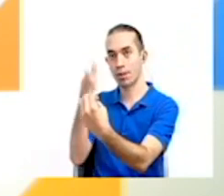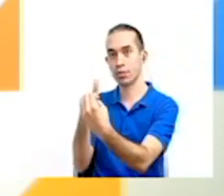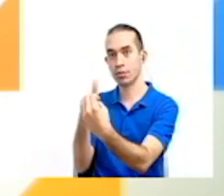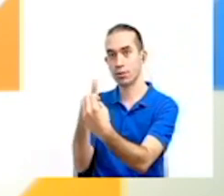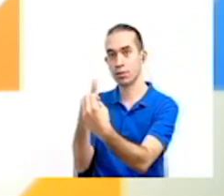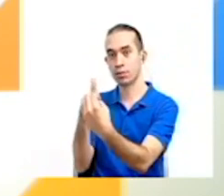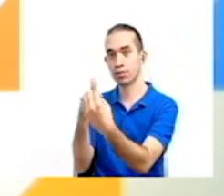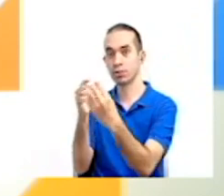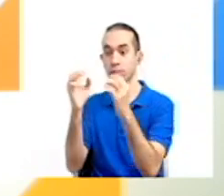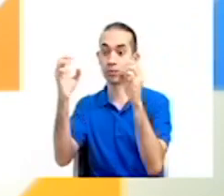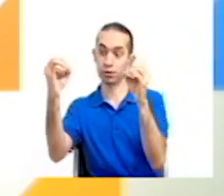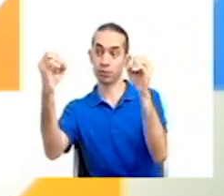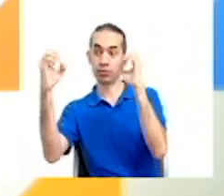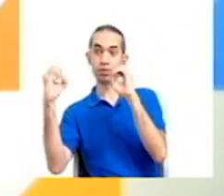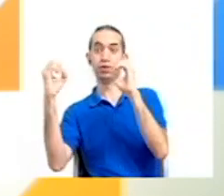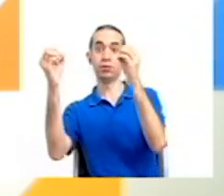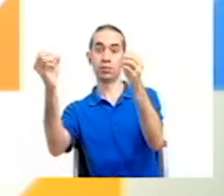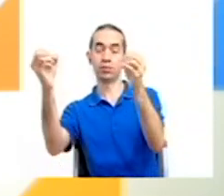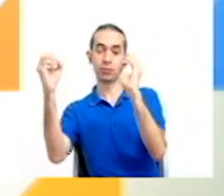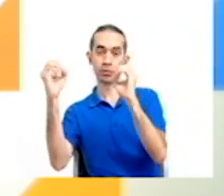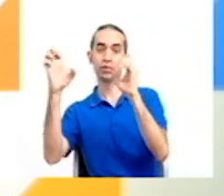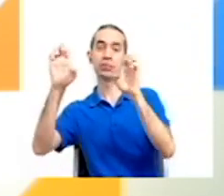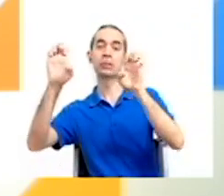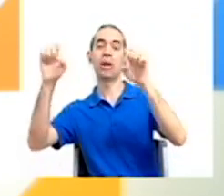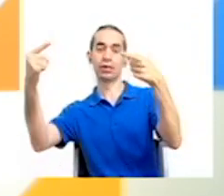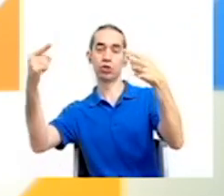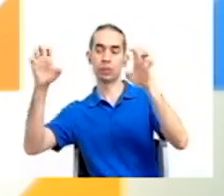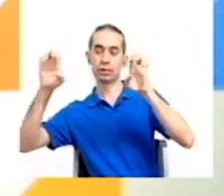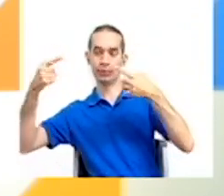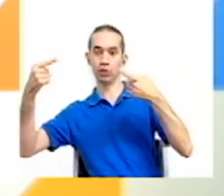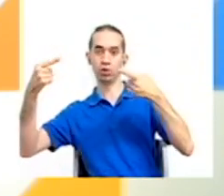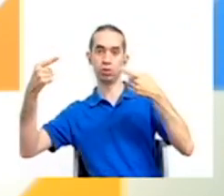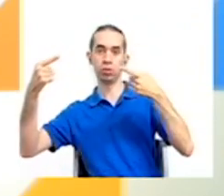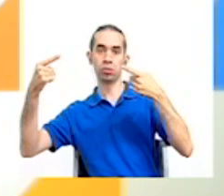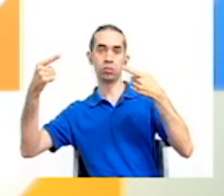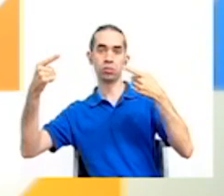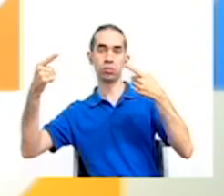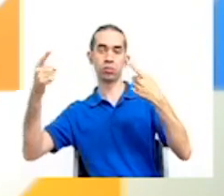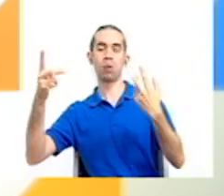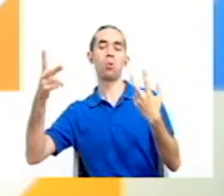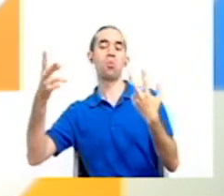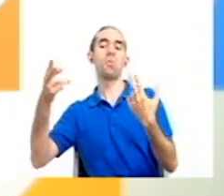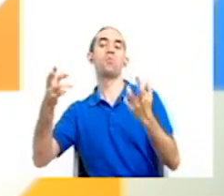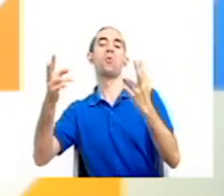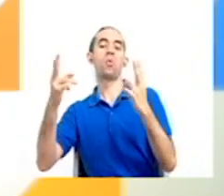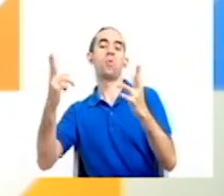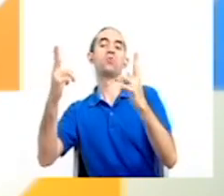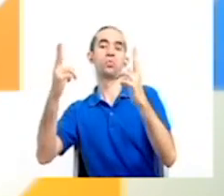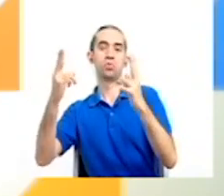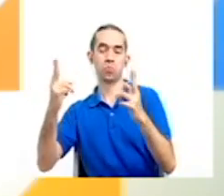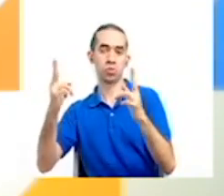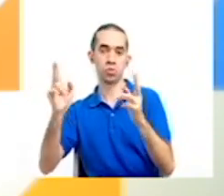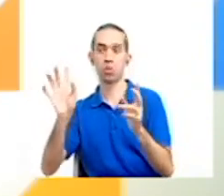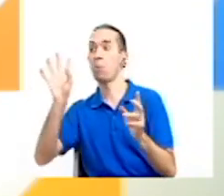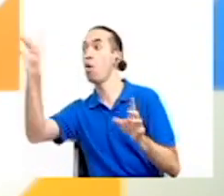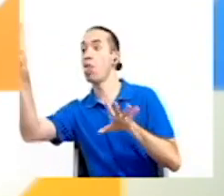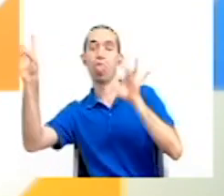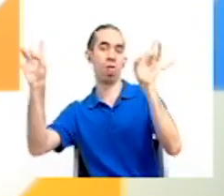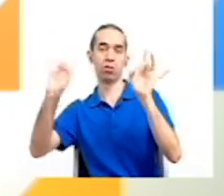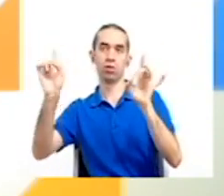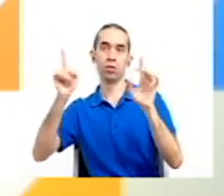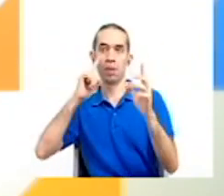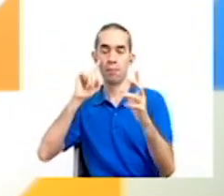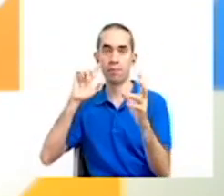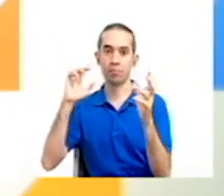Y estos dos que están acá arriba son pares de electrones que no se unen a otro átomo, están en esta parte. Si yo le doy vuelta,